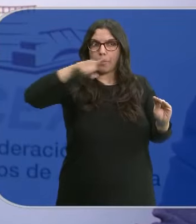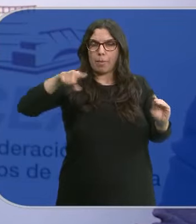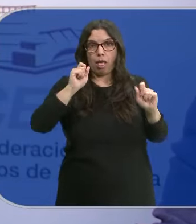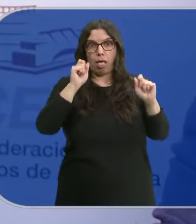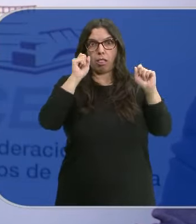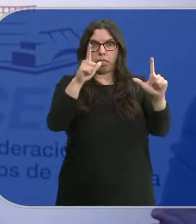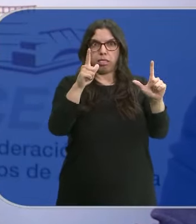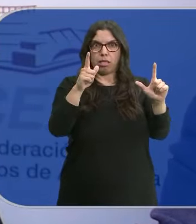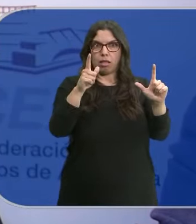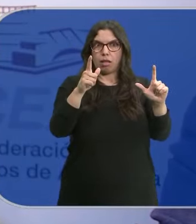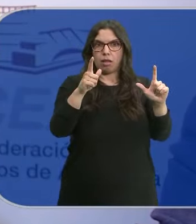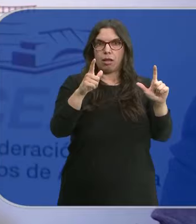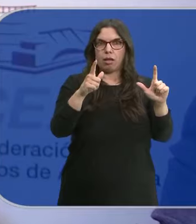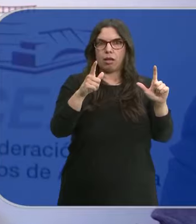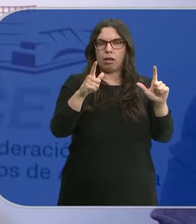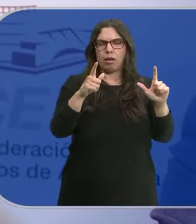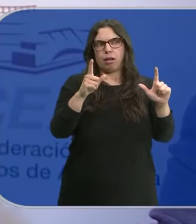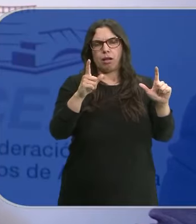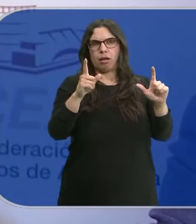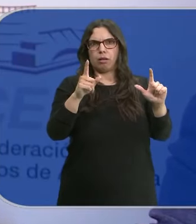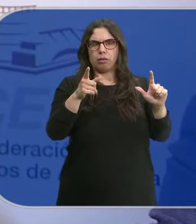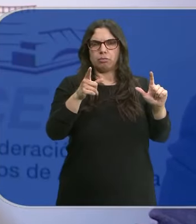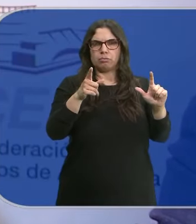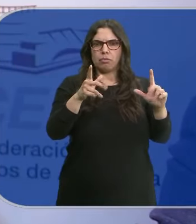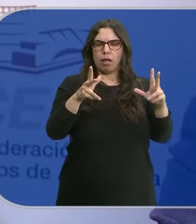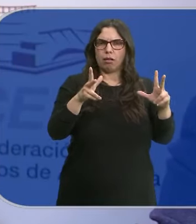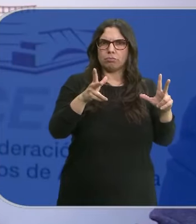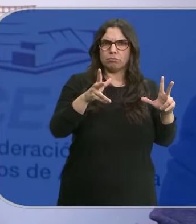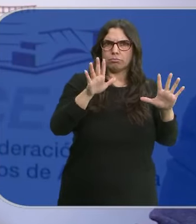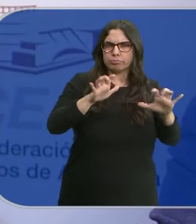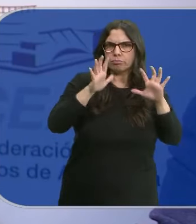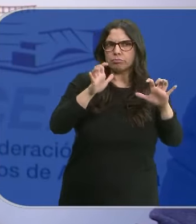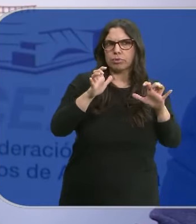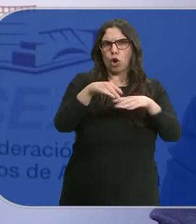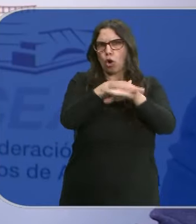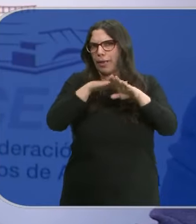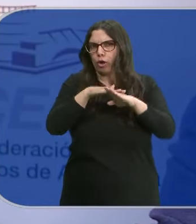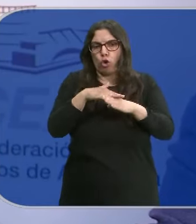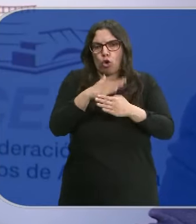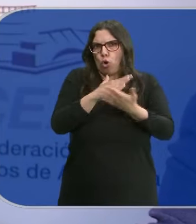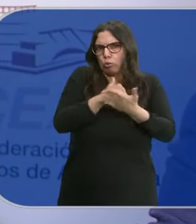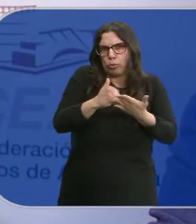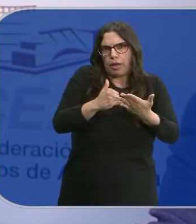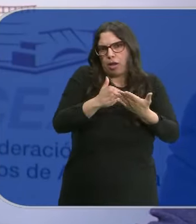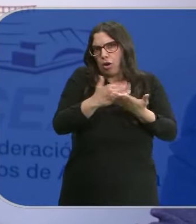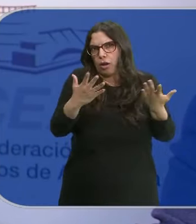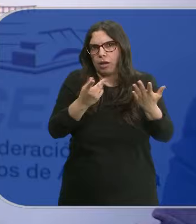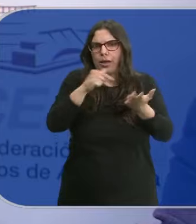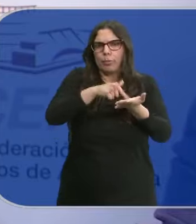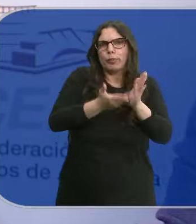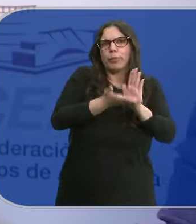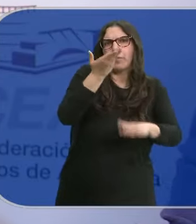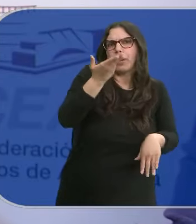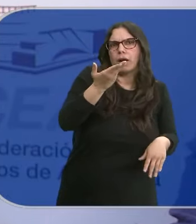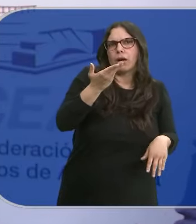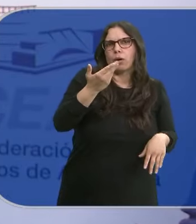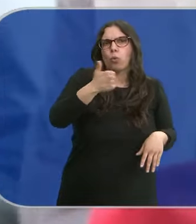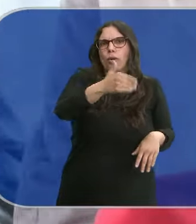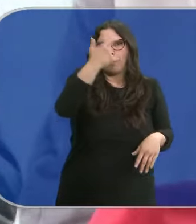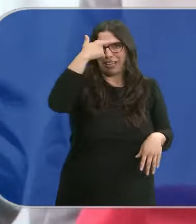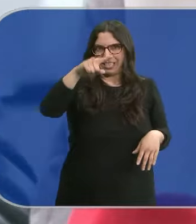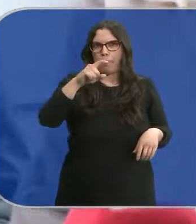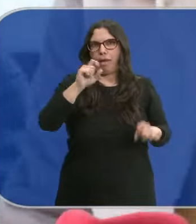descubriría cuando el gobierno, la autonomía o quien corresponda le sube los impuestos y le sube las